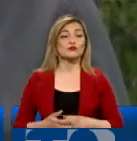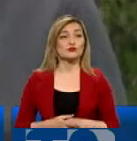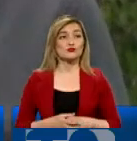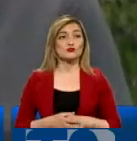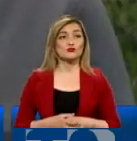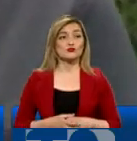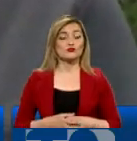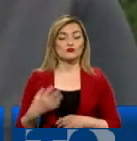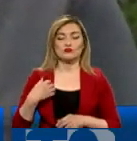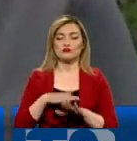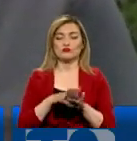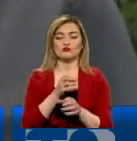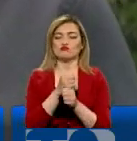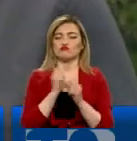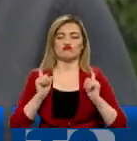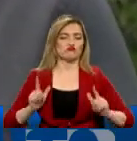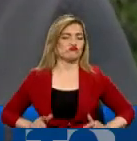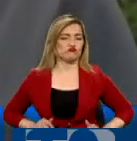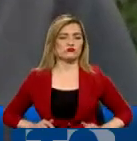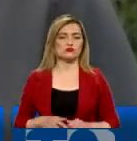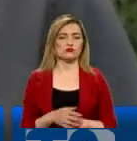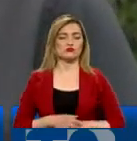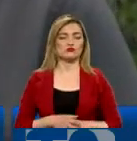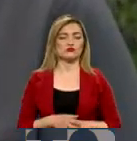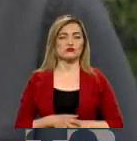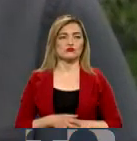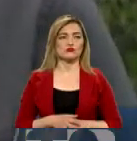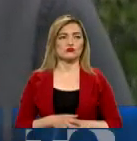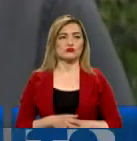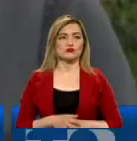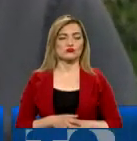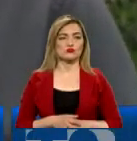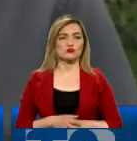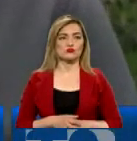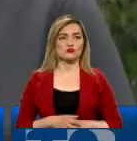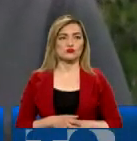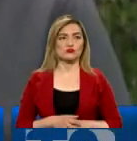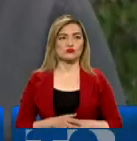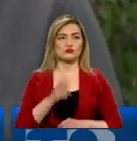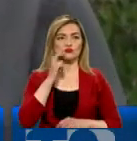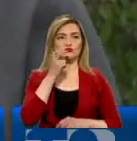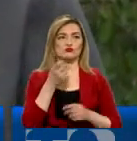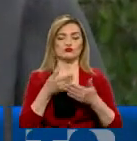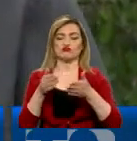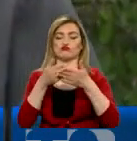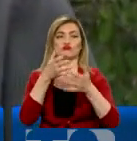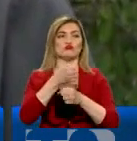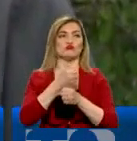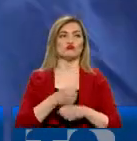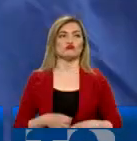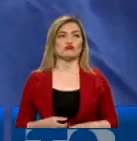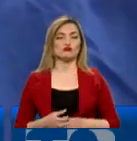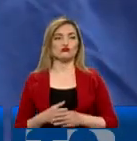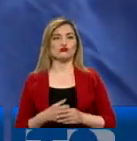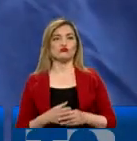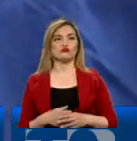con todas las garantías de bioseguridad y también dinamizar y estimular la reapertura de las operaciones turísticas de forma segura, valga la